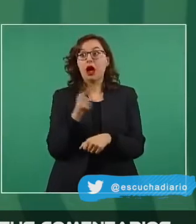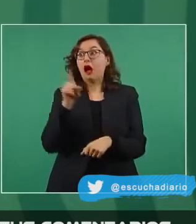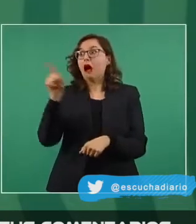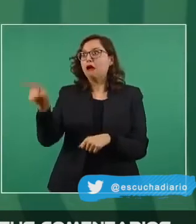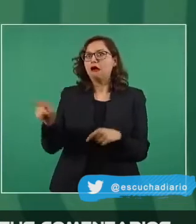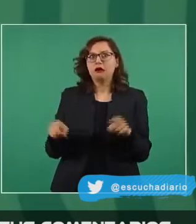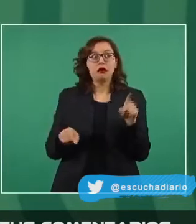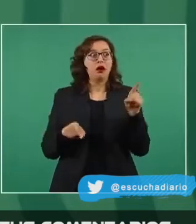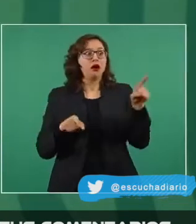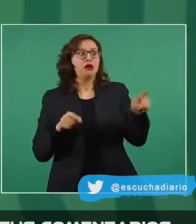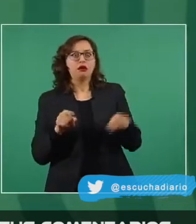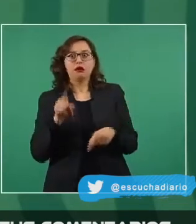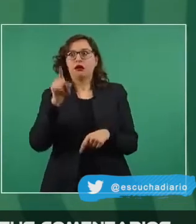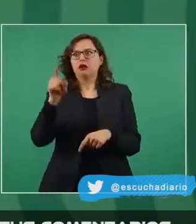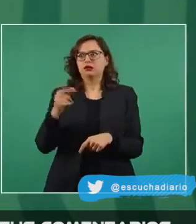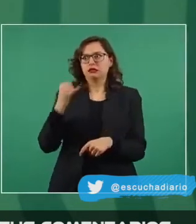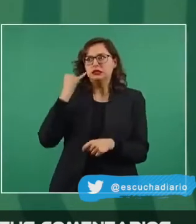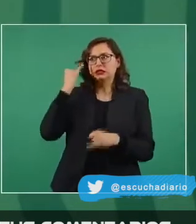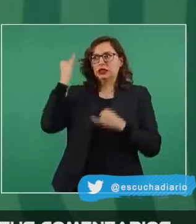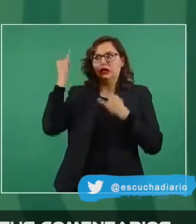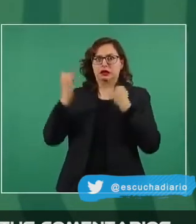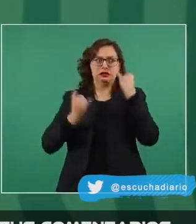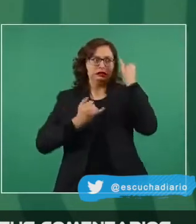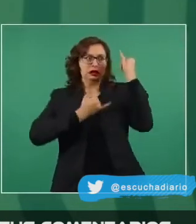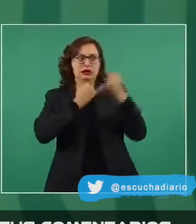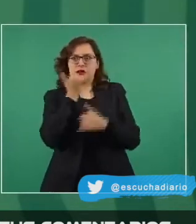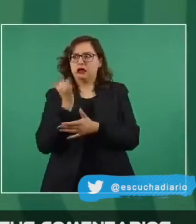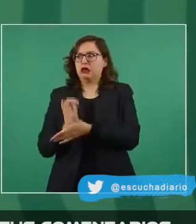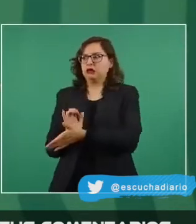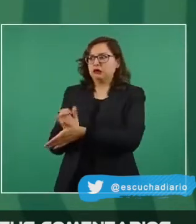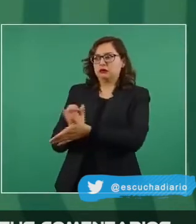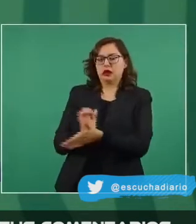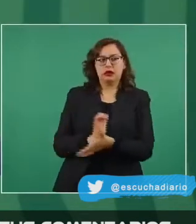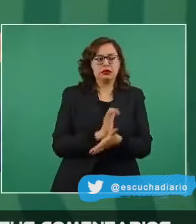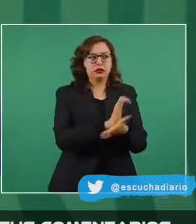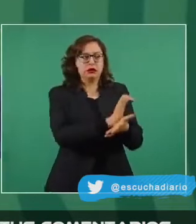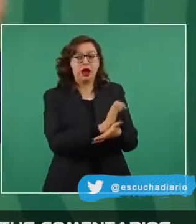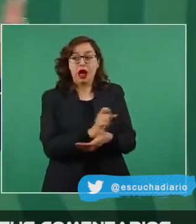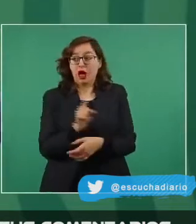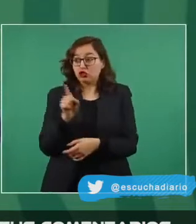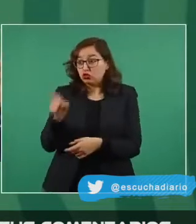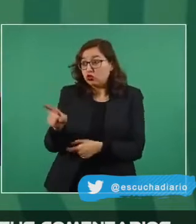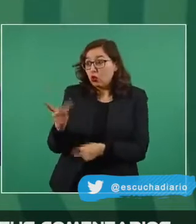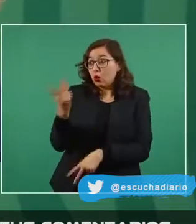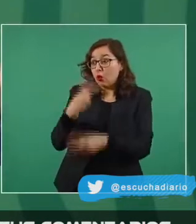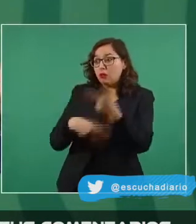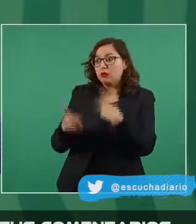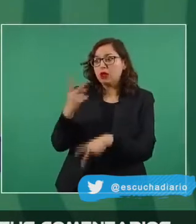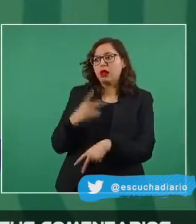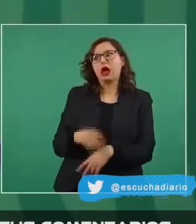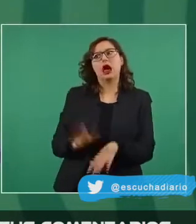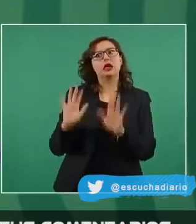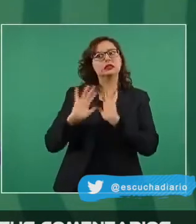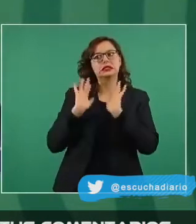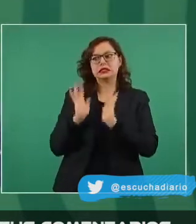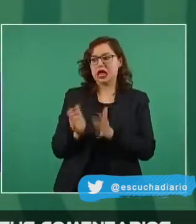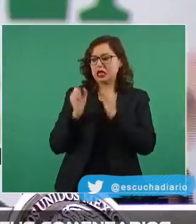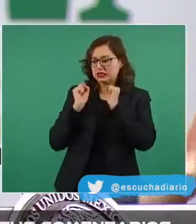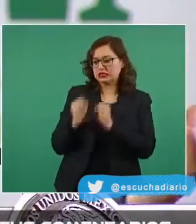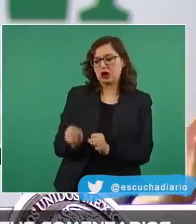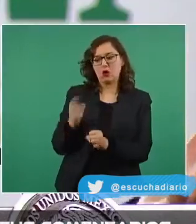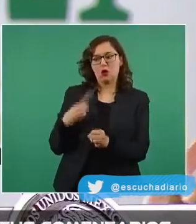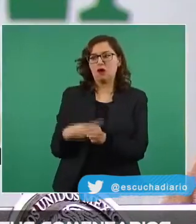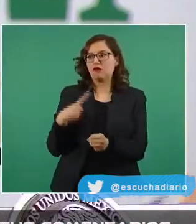85% en la ocupación con relación al punto más alto de la segunda ola epidémica en enero de 2021. En las